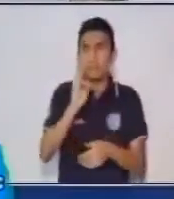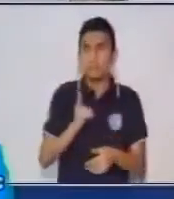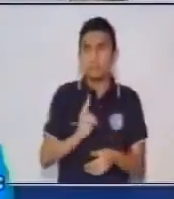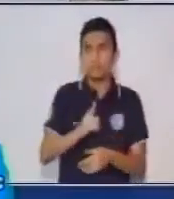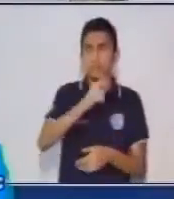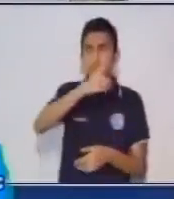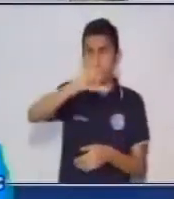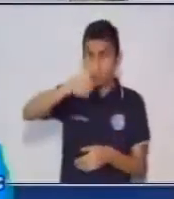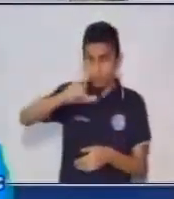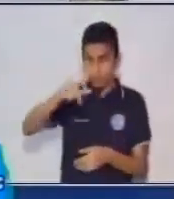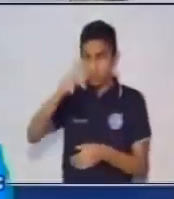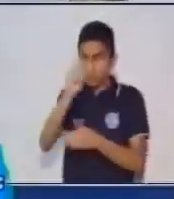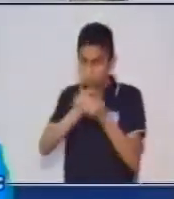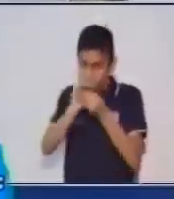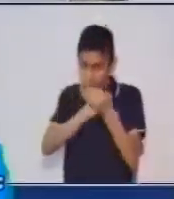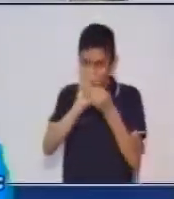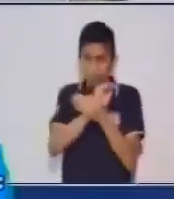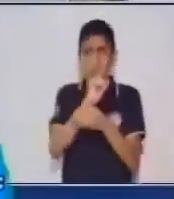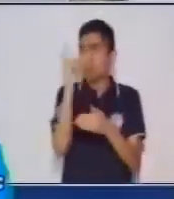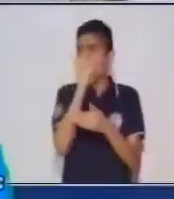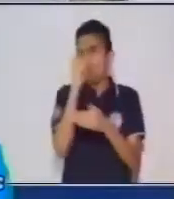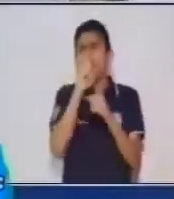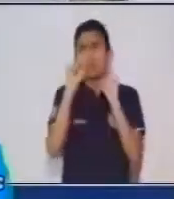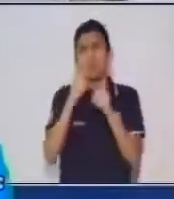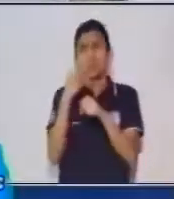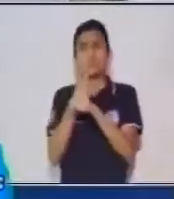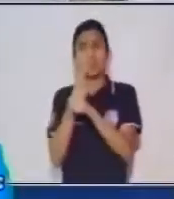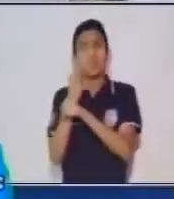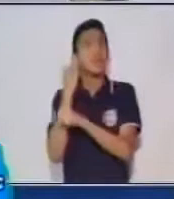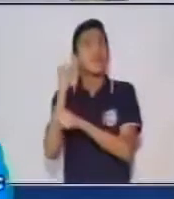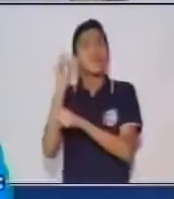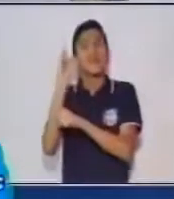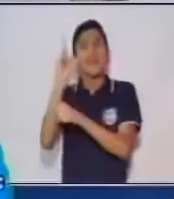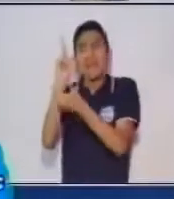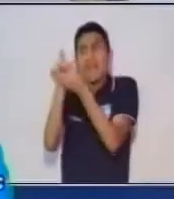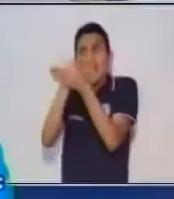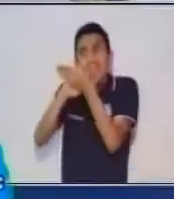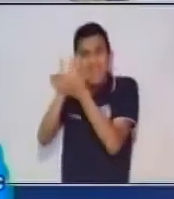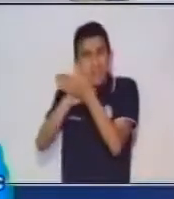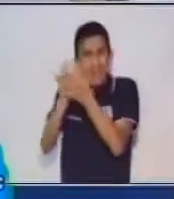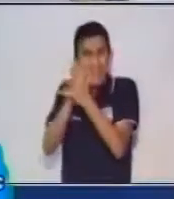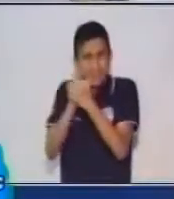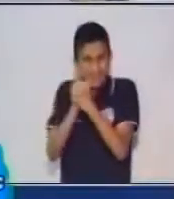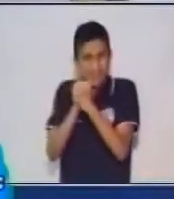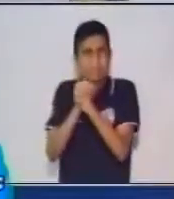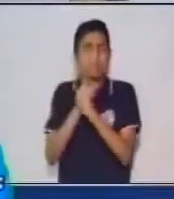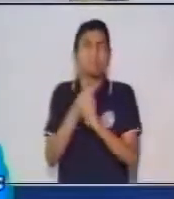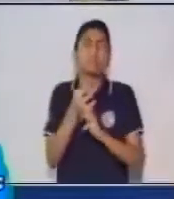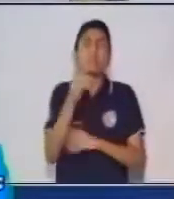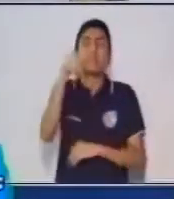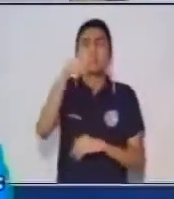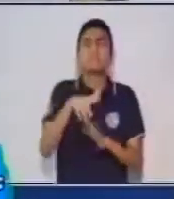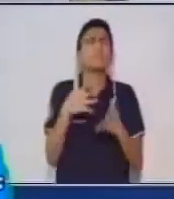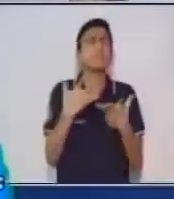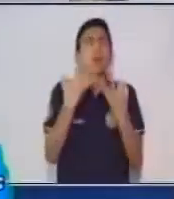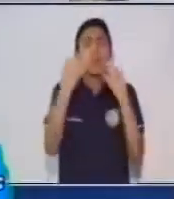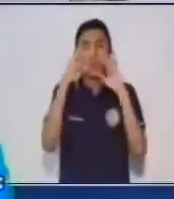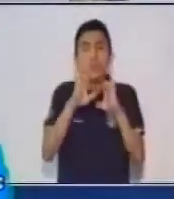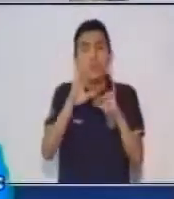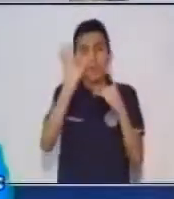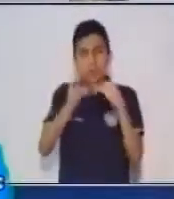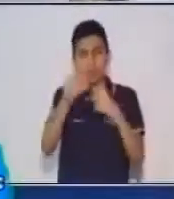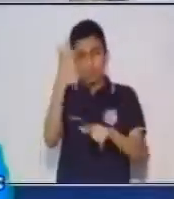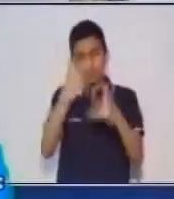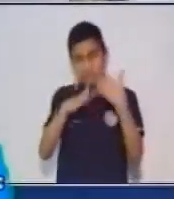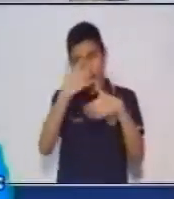manos o desinfectarlas con algún gel antibacterial. En esta oportunidad nos acompaña